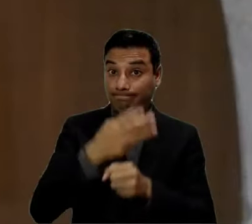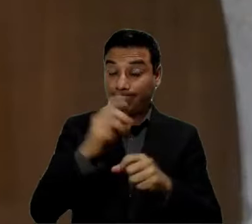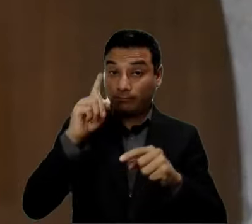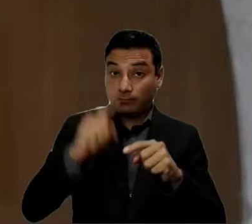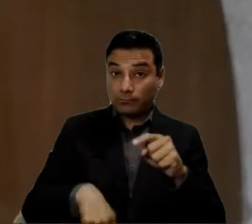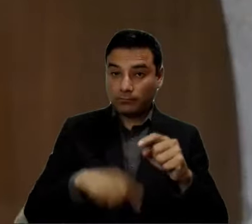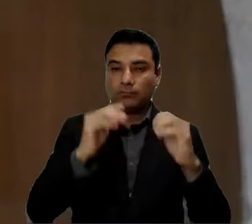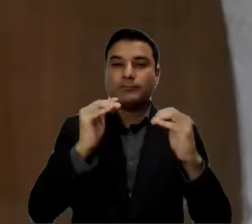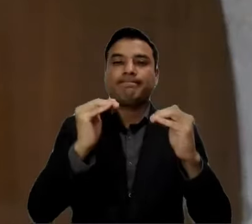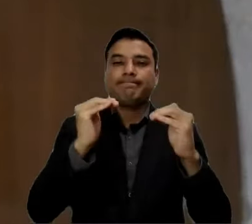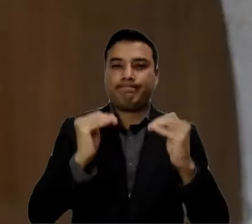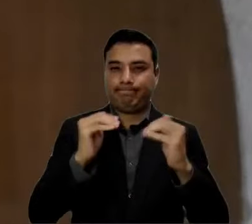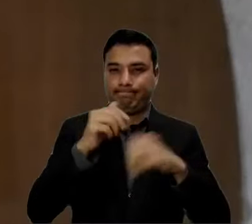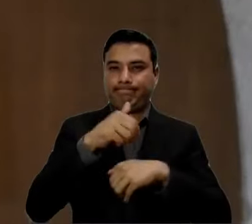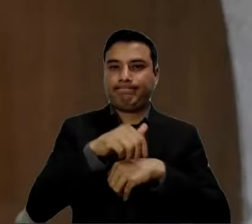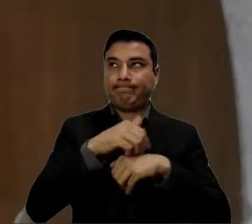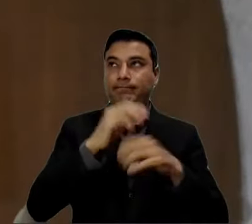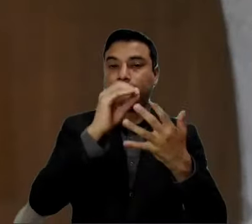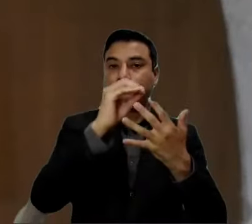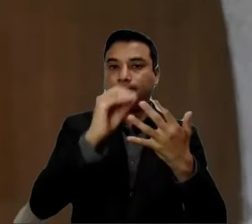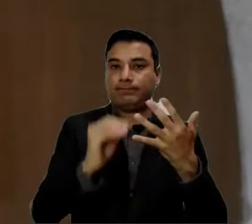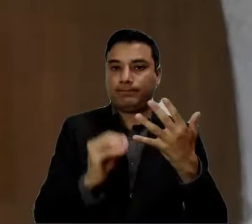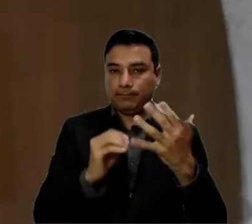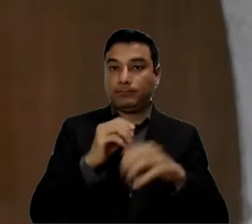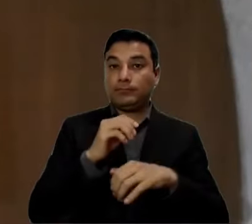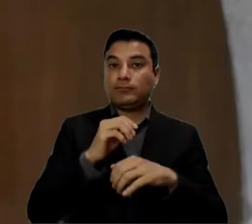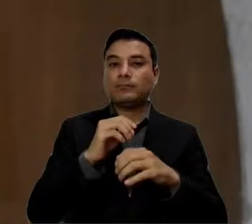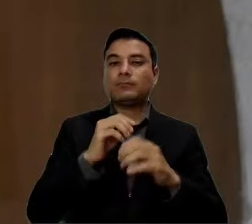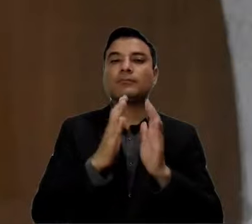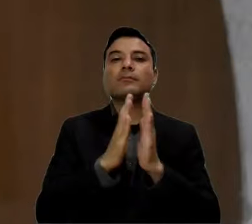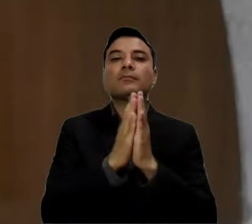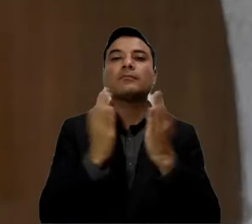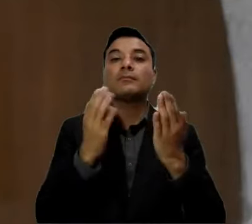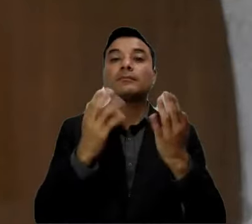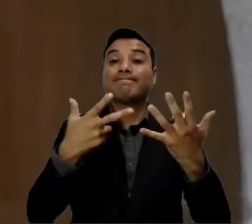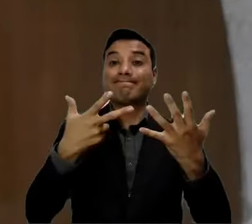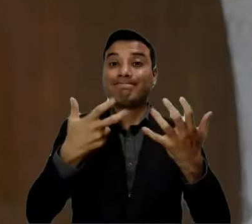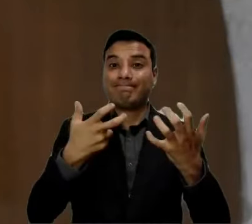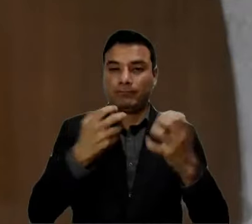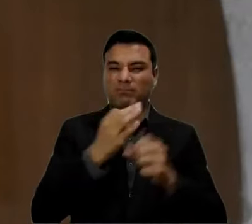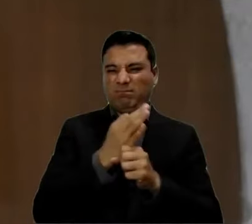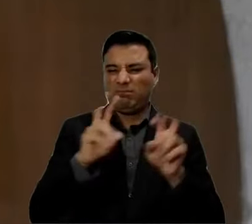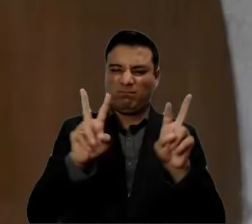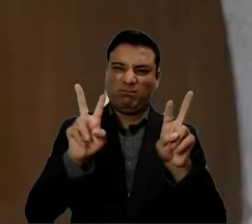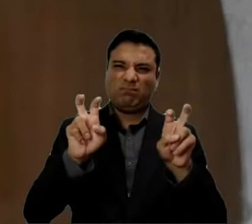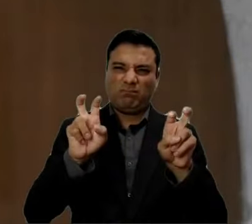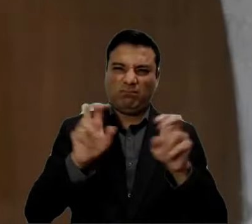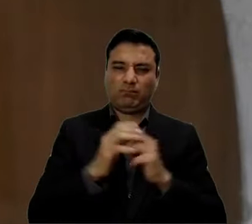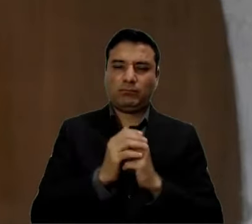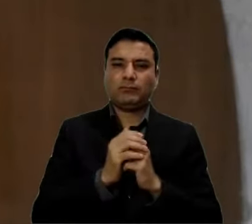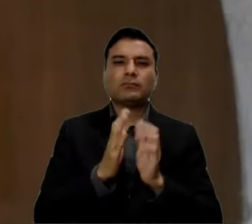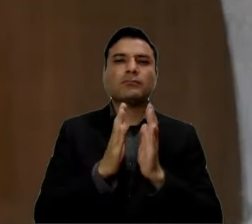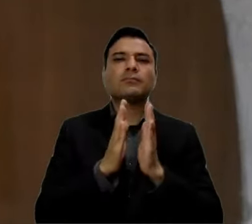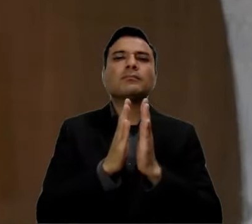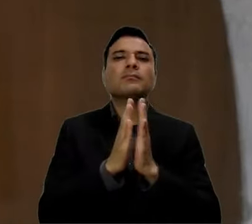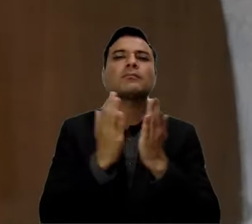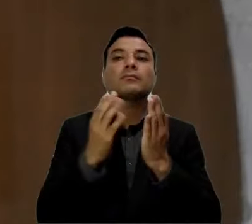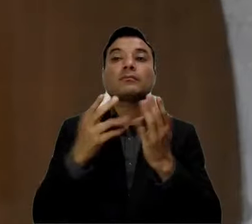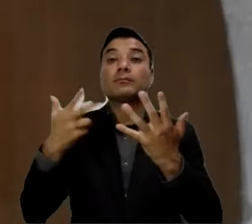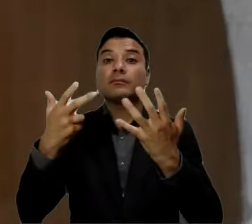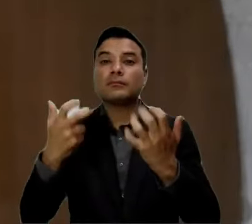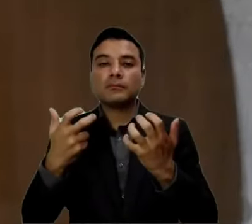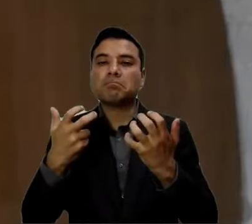numerales y el libro octavo, que es el que nos interesa hoy, queda como libro séptimo.